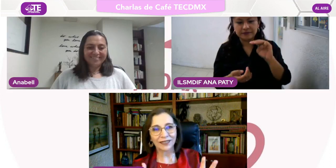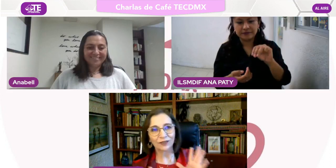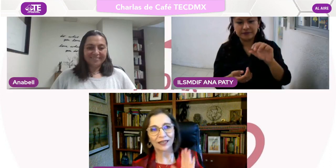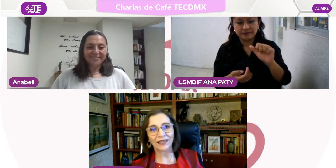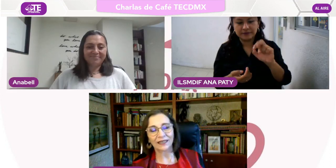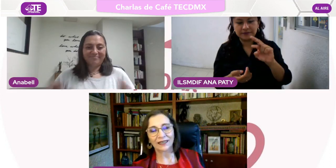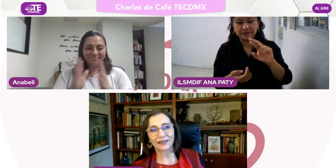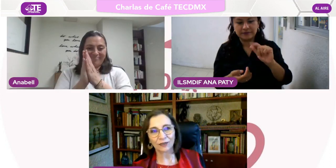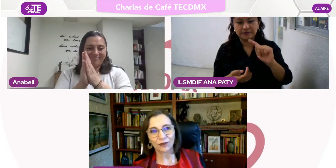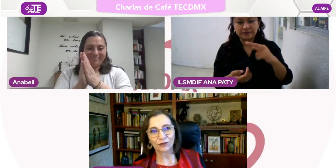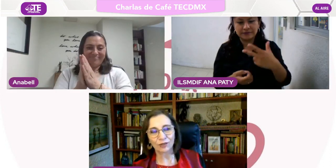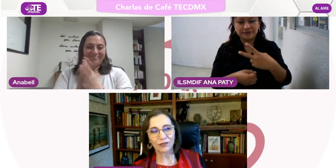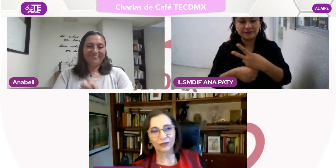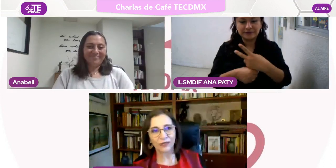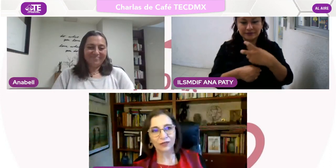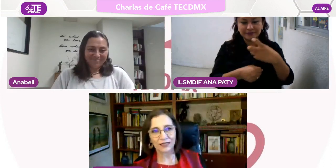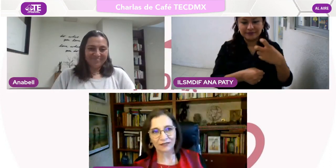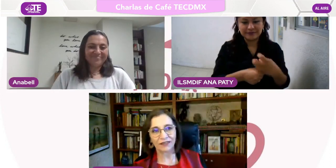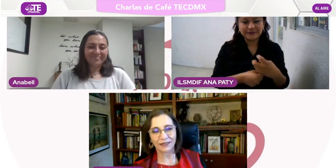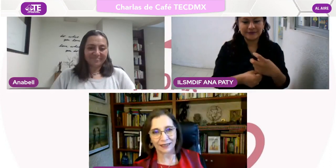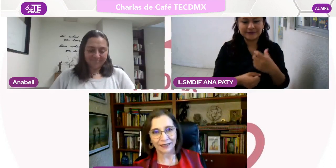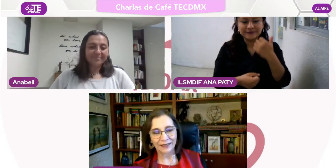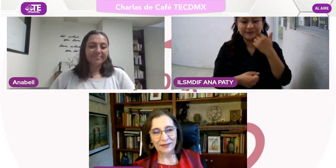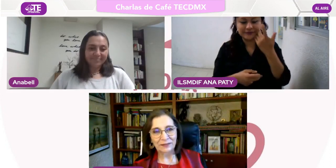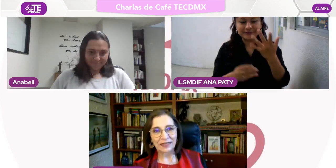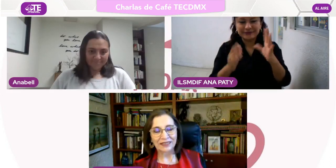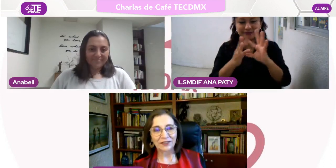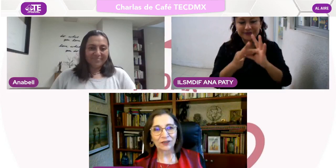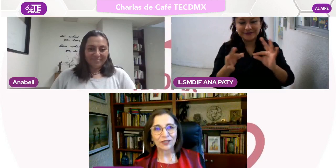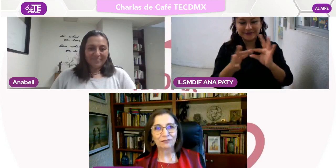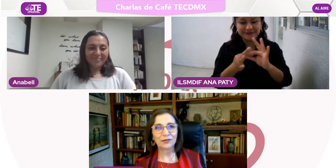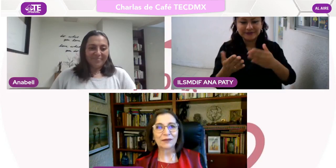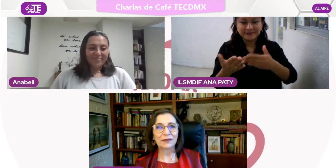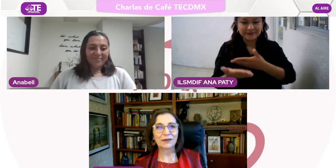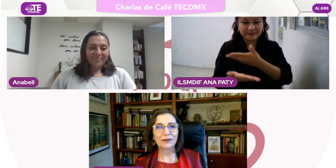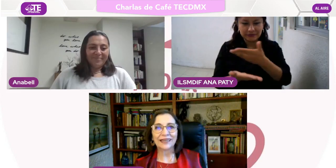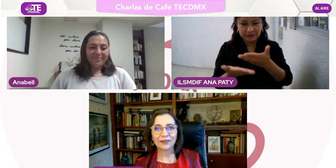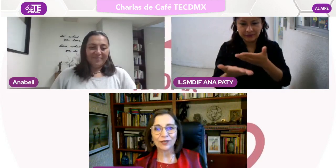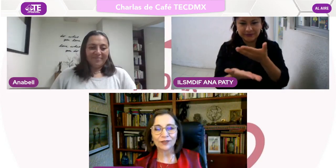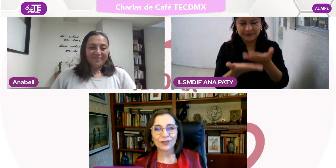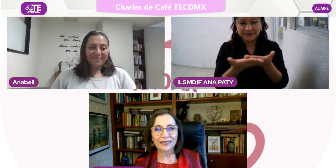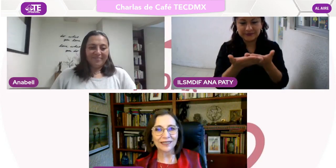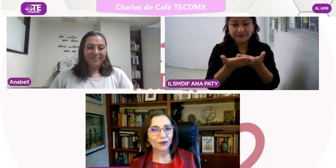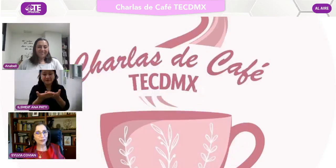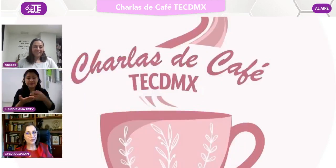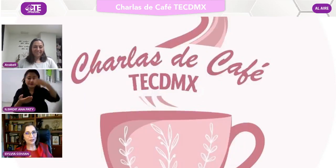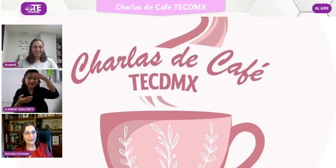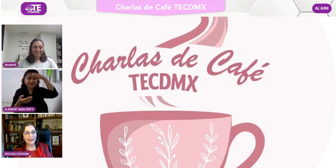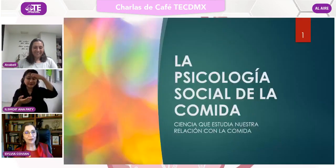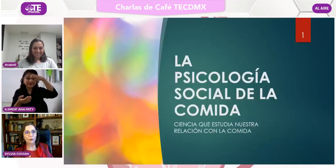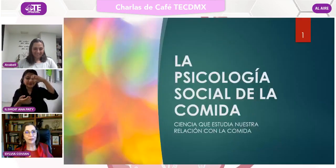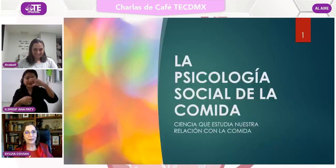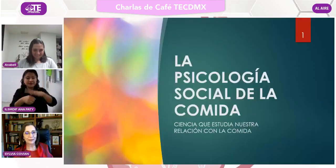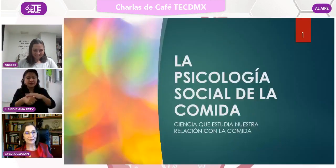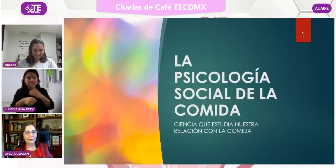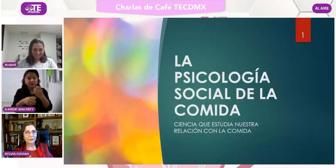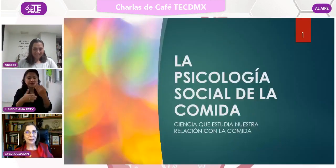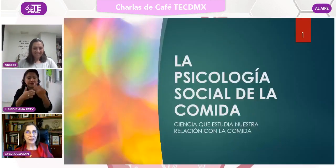los últimos 15 años ha hecho estudios de filosofía, religiones, antropología y trabajo